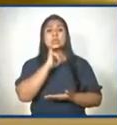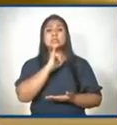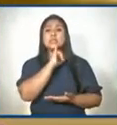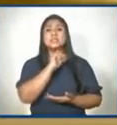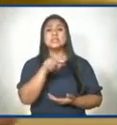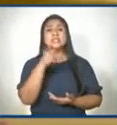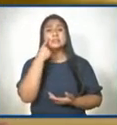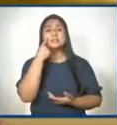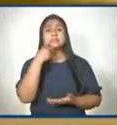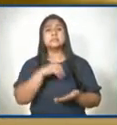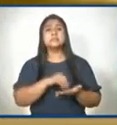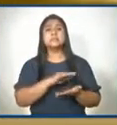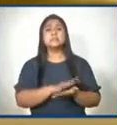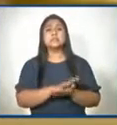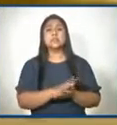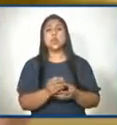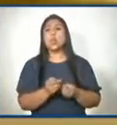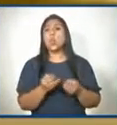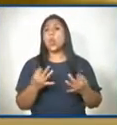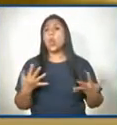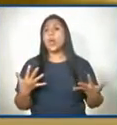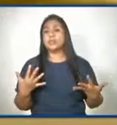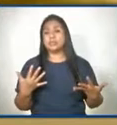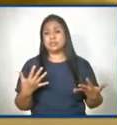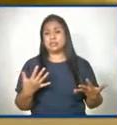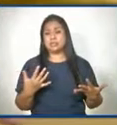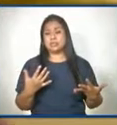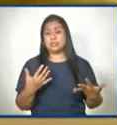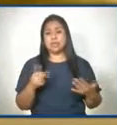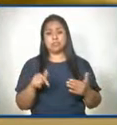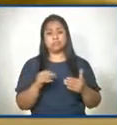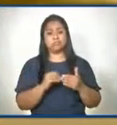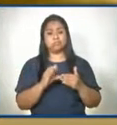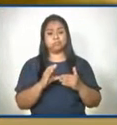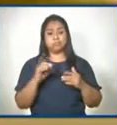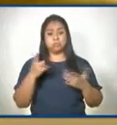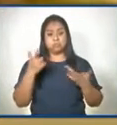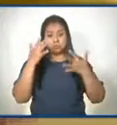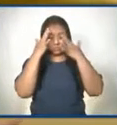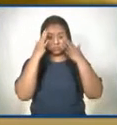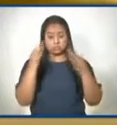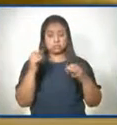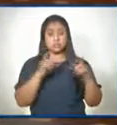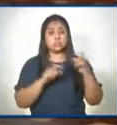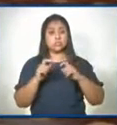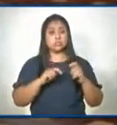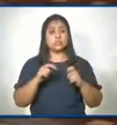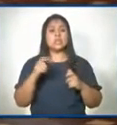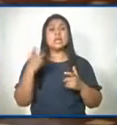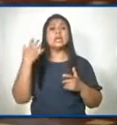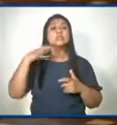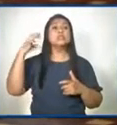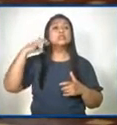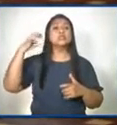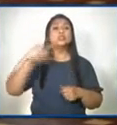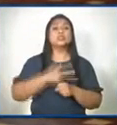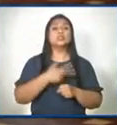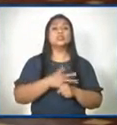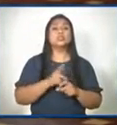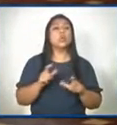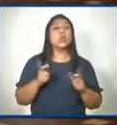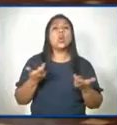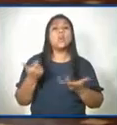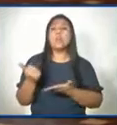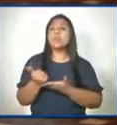verificar en cuánto pues equivaldría estos acuerdos comerciales en exportaciones para Guatemala, cómo se vería beneficiado el